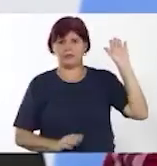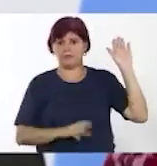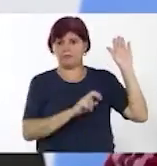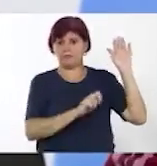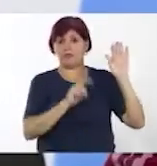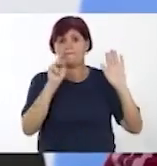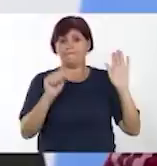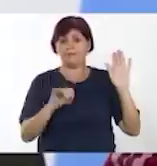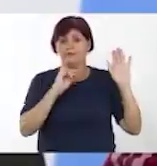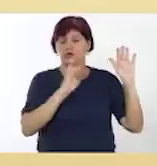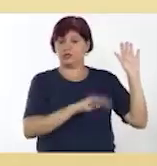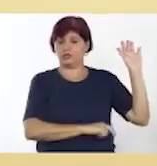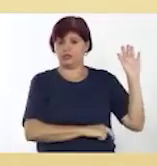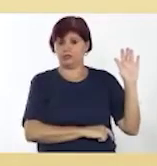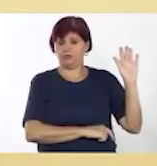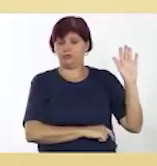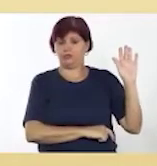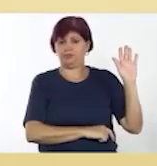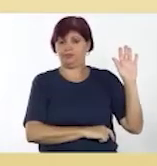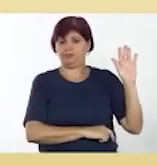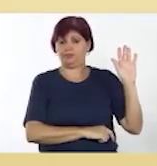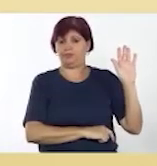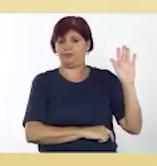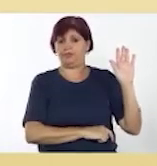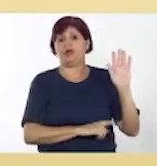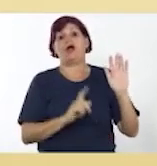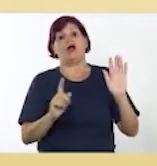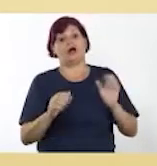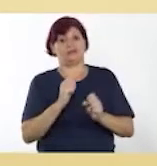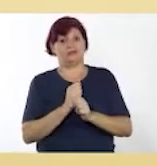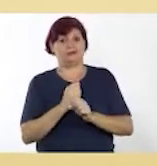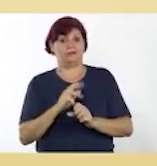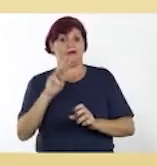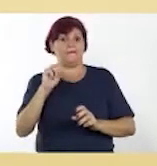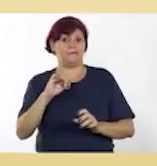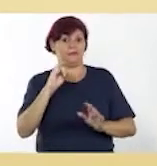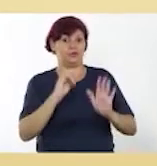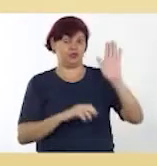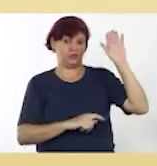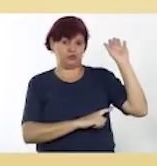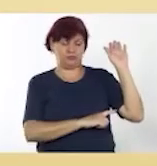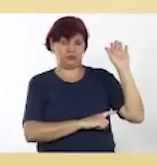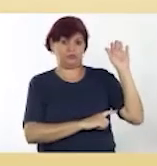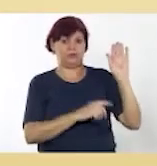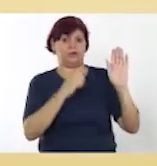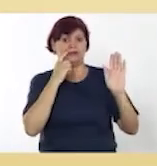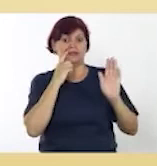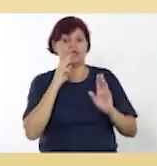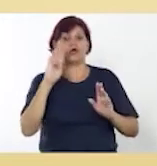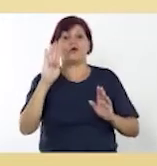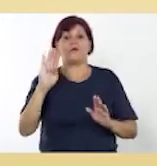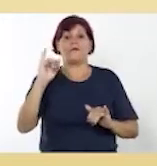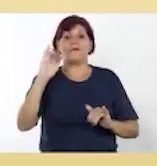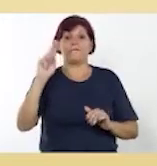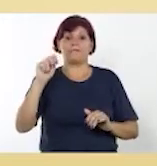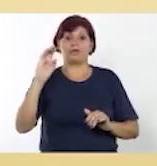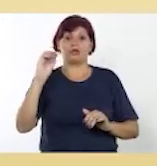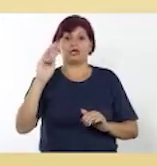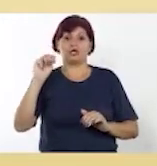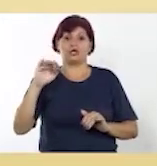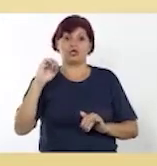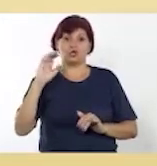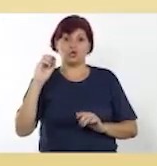miembro izquierdo. Por lo tanto, trabajando en el miembro izquierdo, ustedes notarán que ahí tienen un binomio